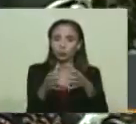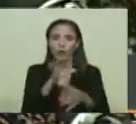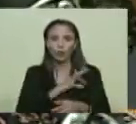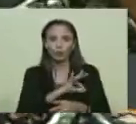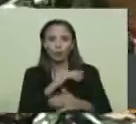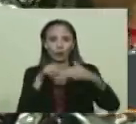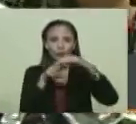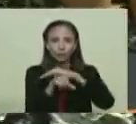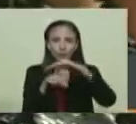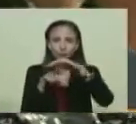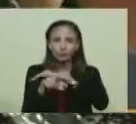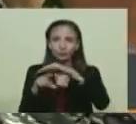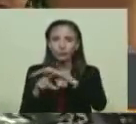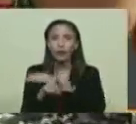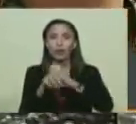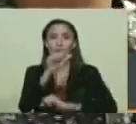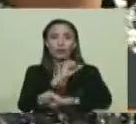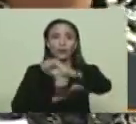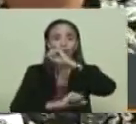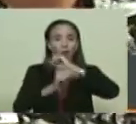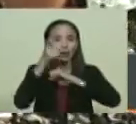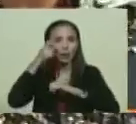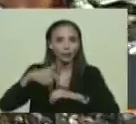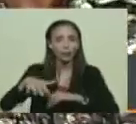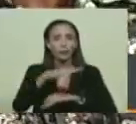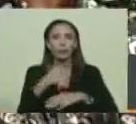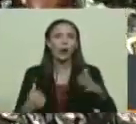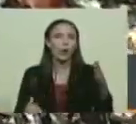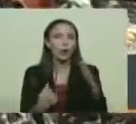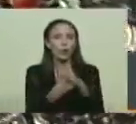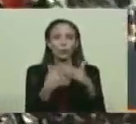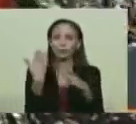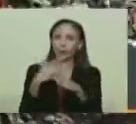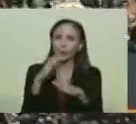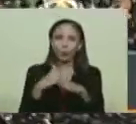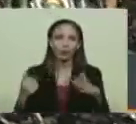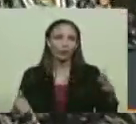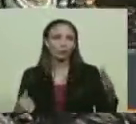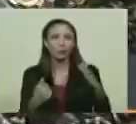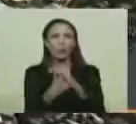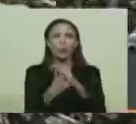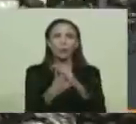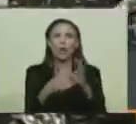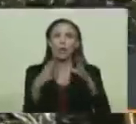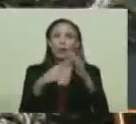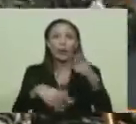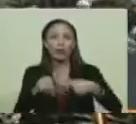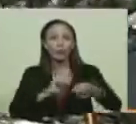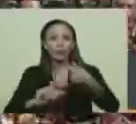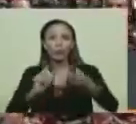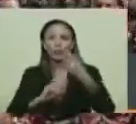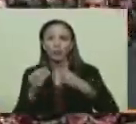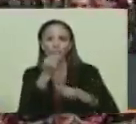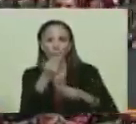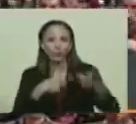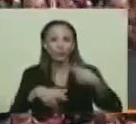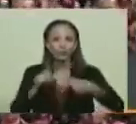sirvan como inteligencia preventiva para darle golpes definitivos al bachaquerismo y al delito en general en la